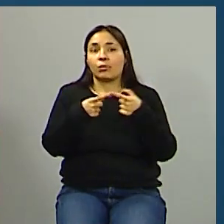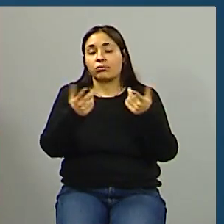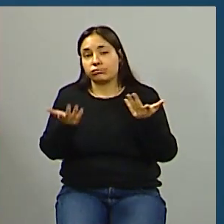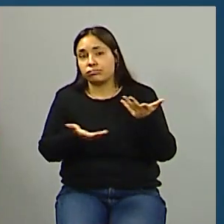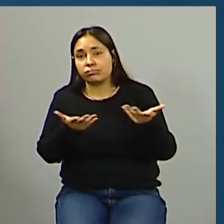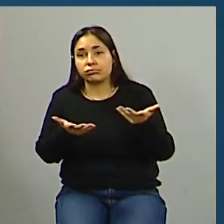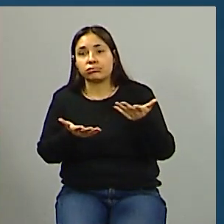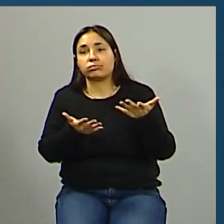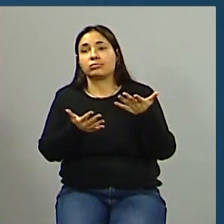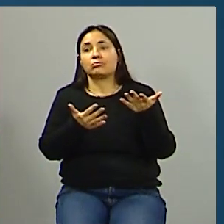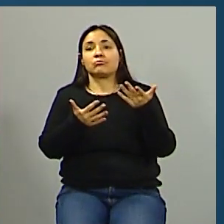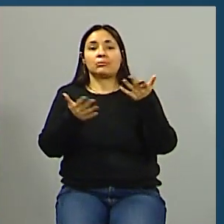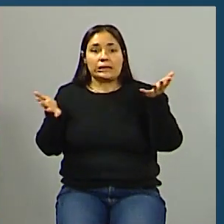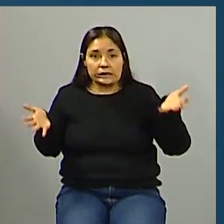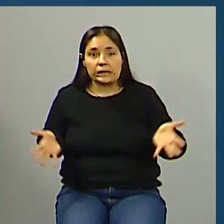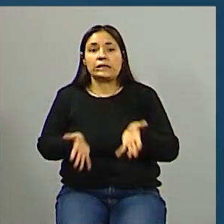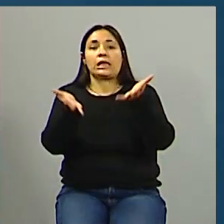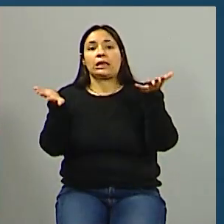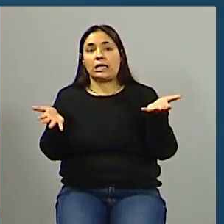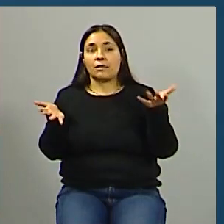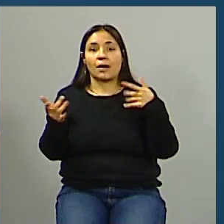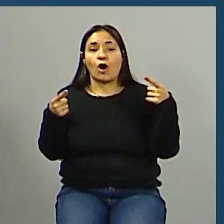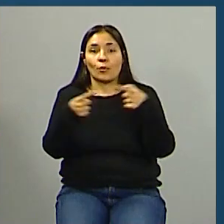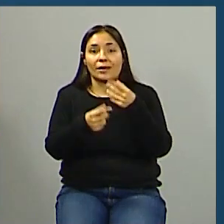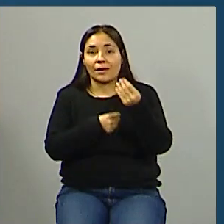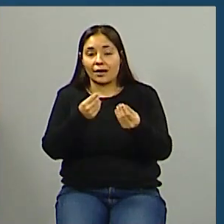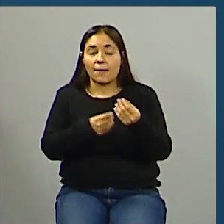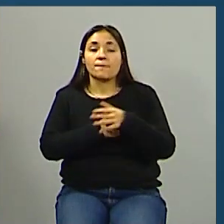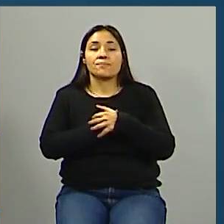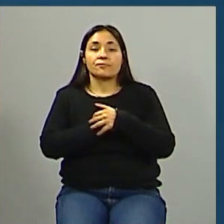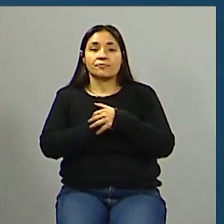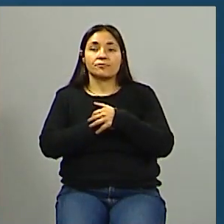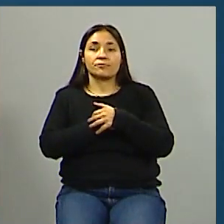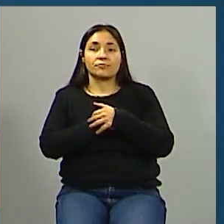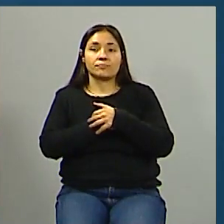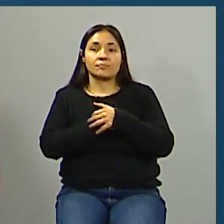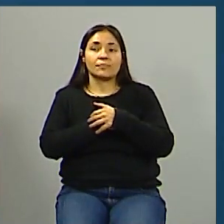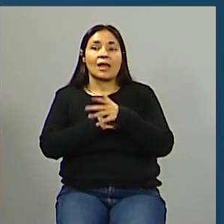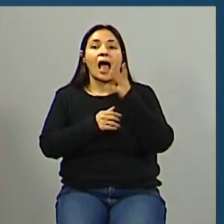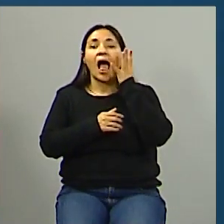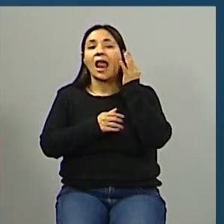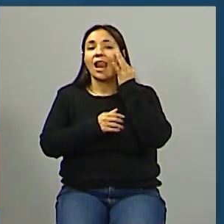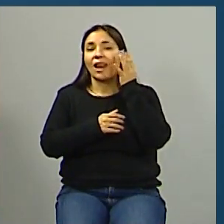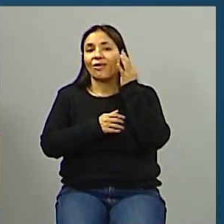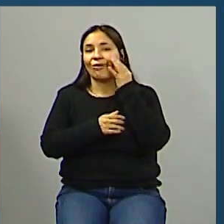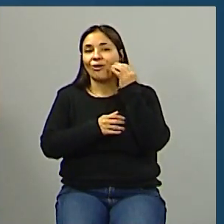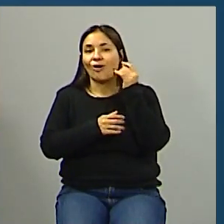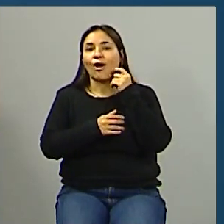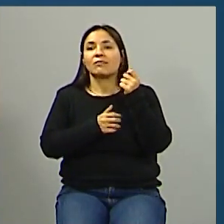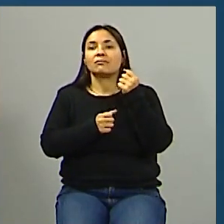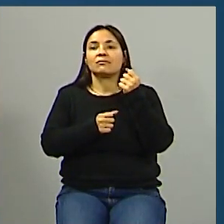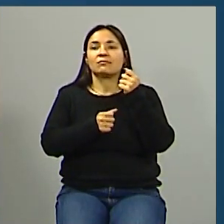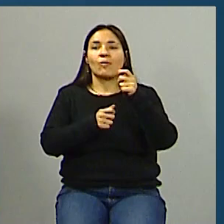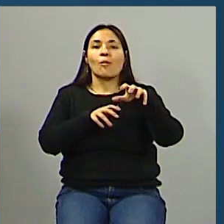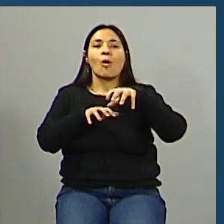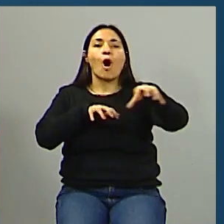ejemplo, o alguna otro tipo de iniciativa que tiendan a darle algún punto central de movilidad a todas